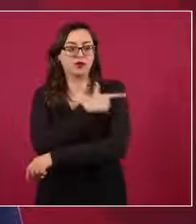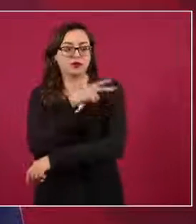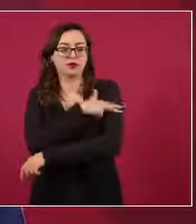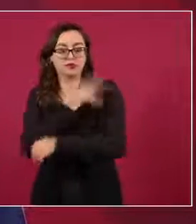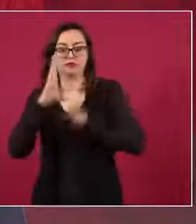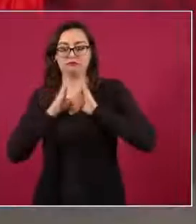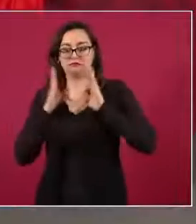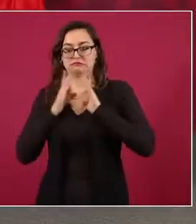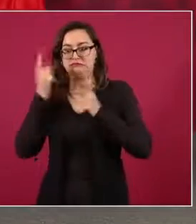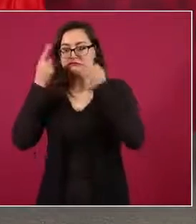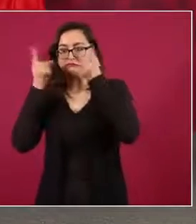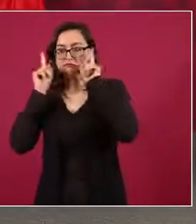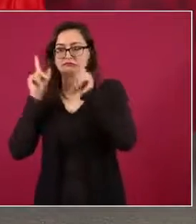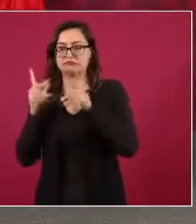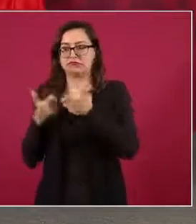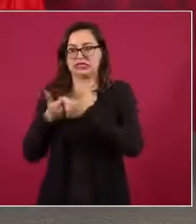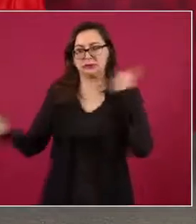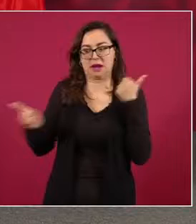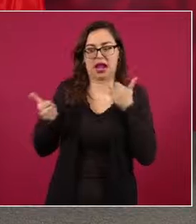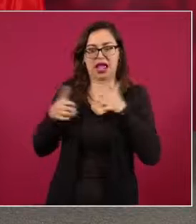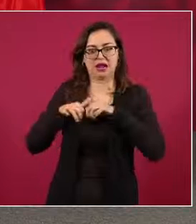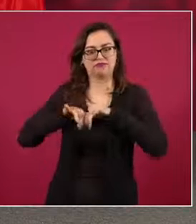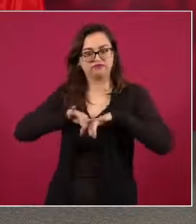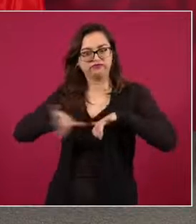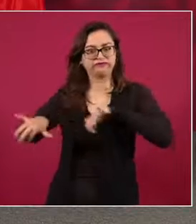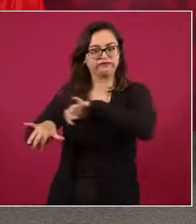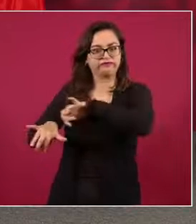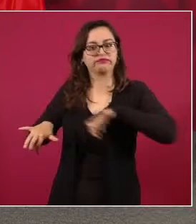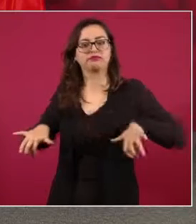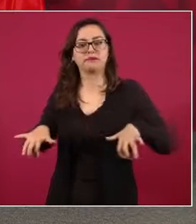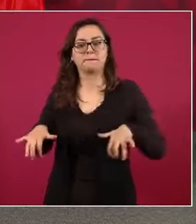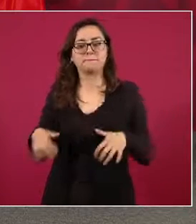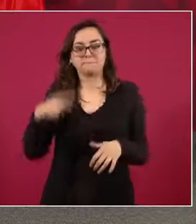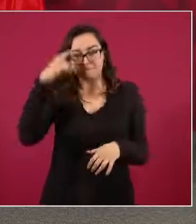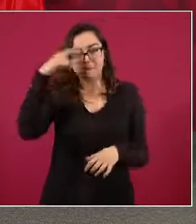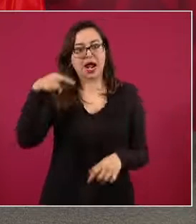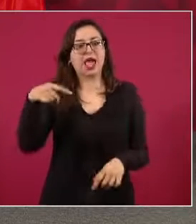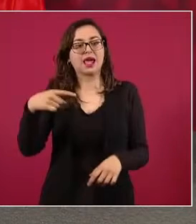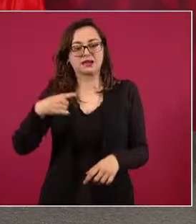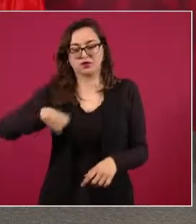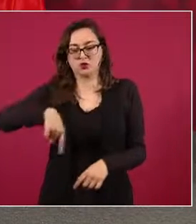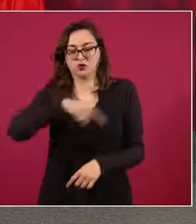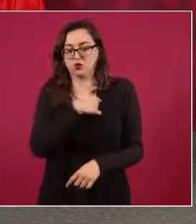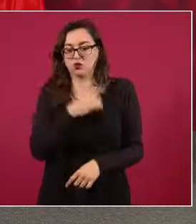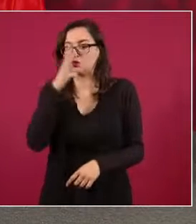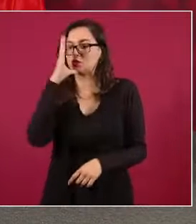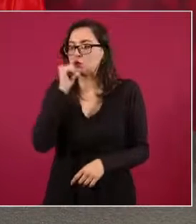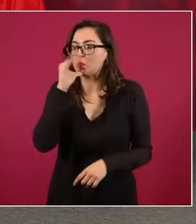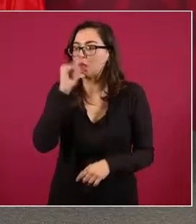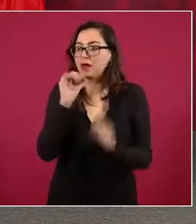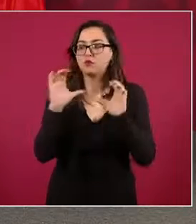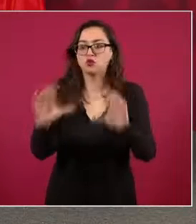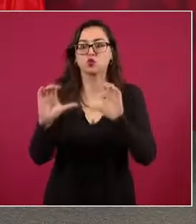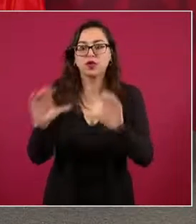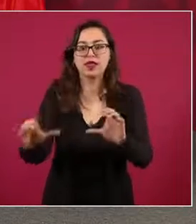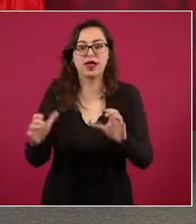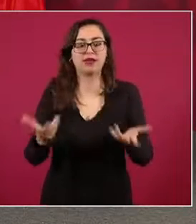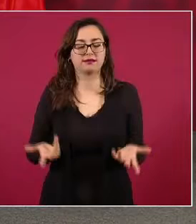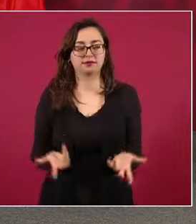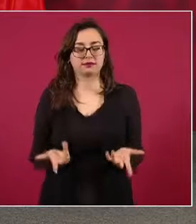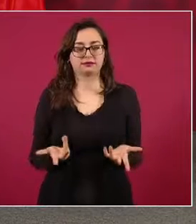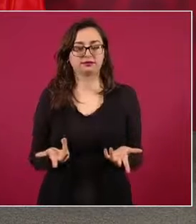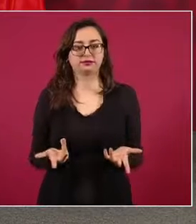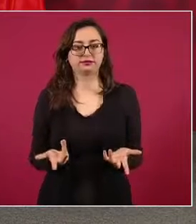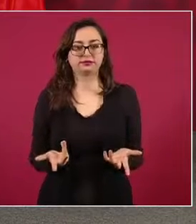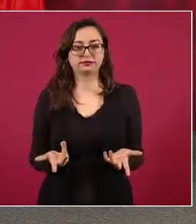ellos quisieran, ¿no?, que falláramos, porque no es que les importe la seguridad,